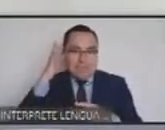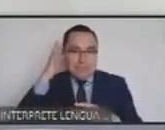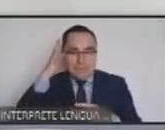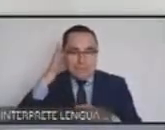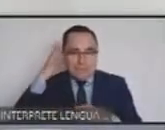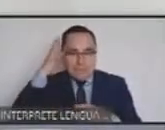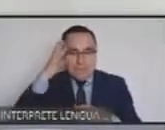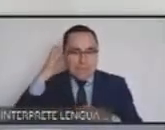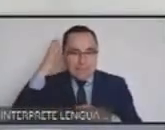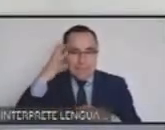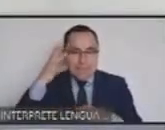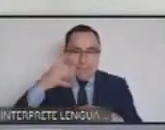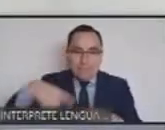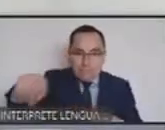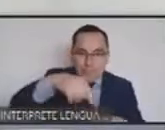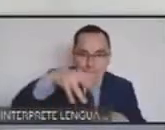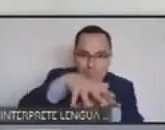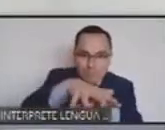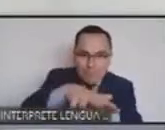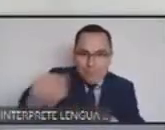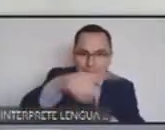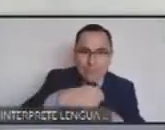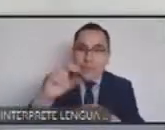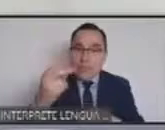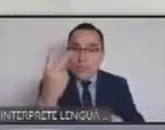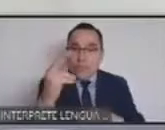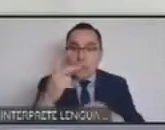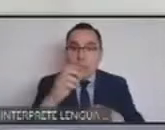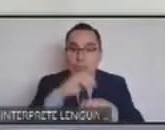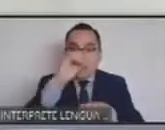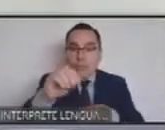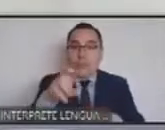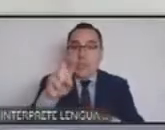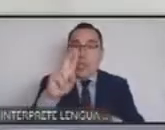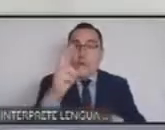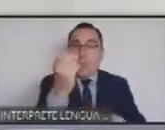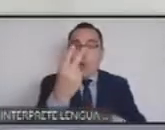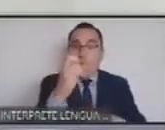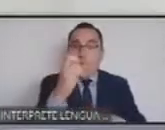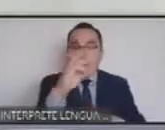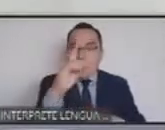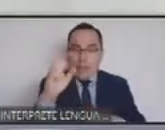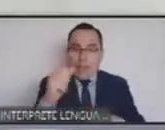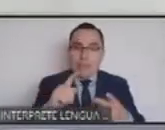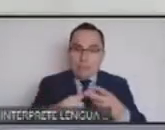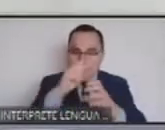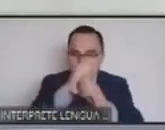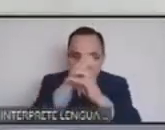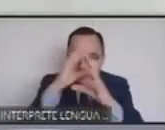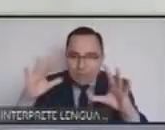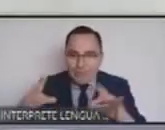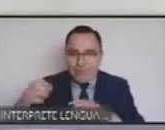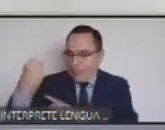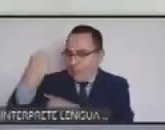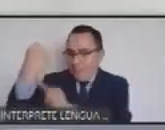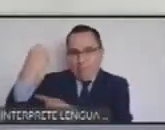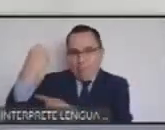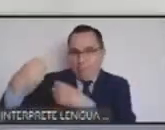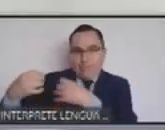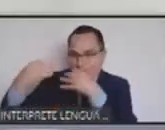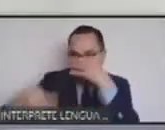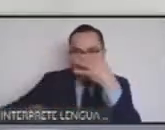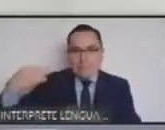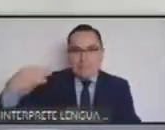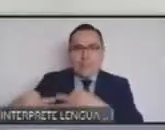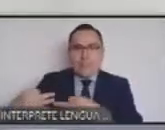Corresponde entonces iniciar este segundo panel tal como se ha anunciado, Probidad y Transparencia en el Poder Judicial. Tal como se